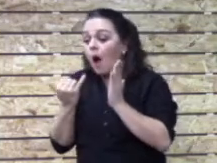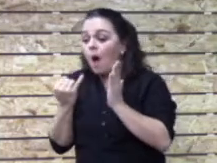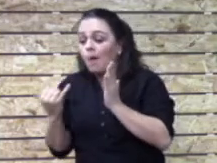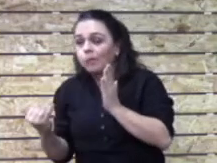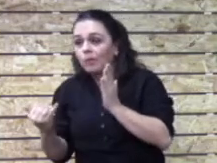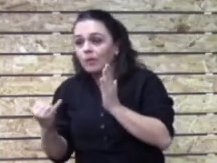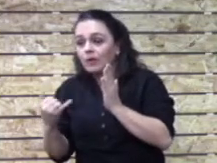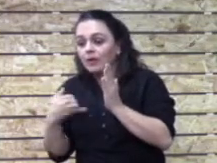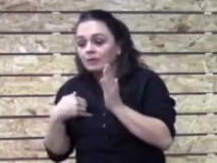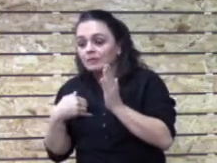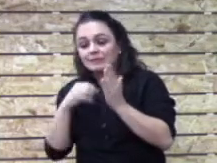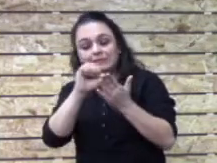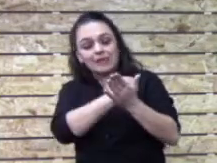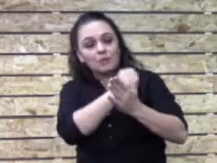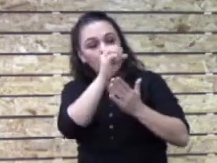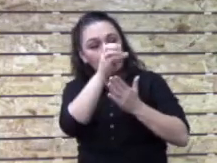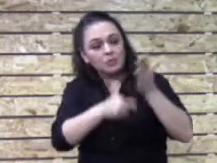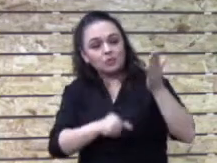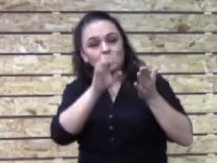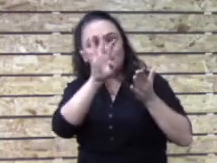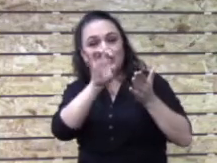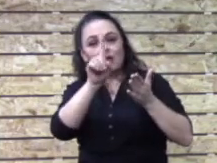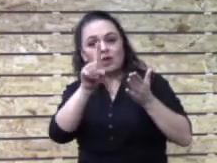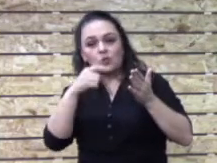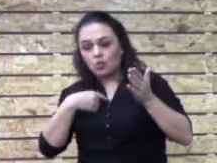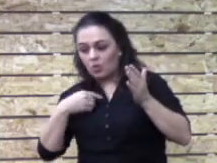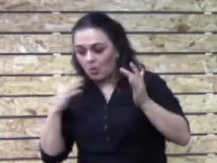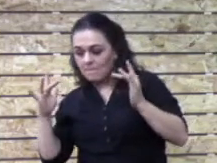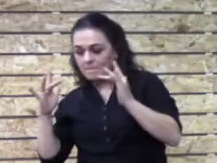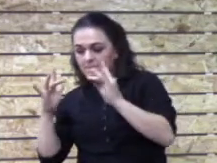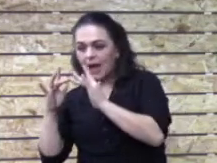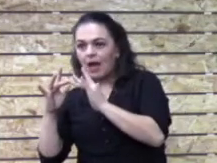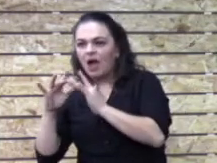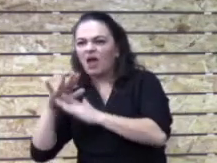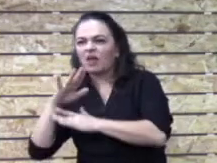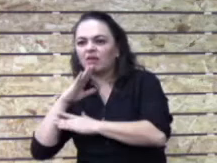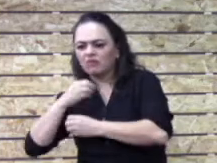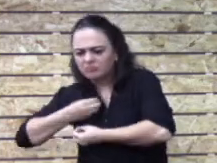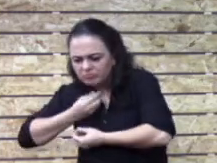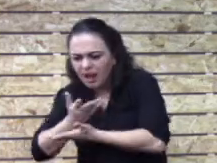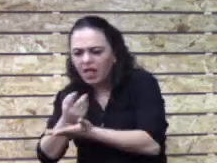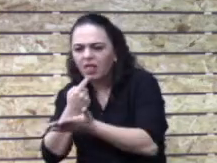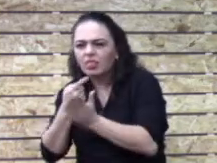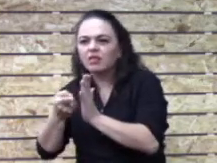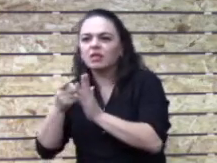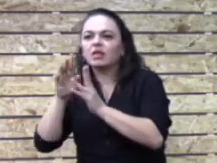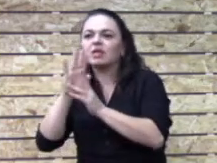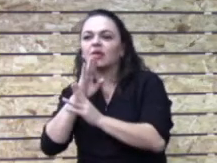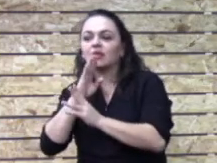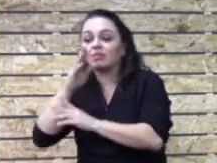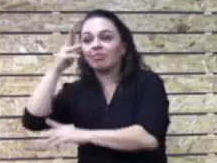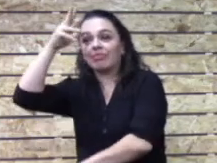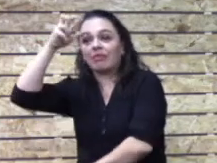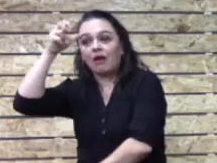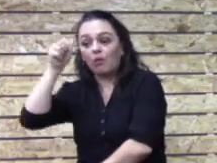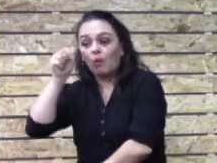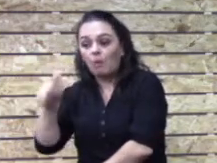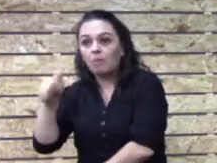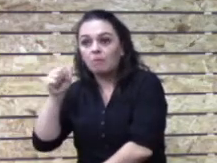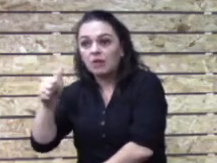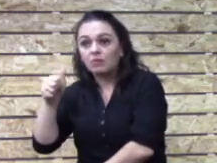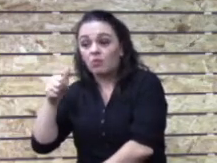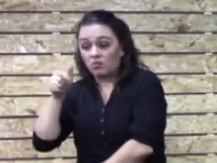2 versos específicamente, es el mismísimo diablo, Satanás, el enemigo de los